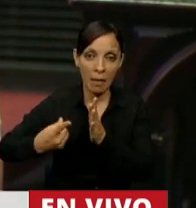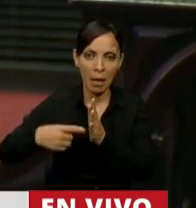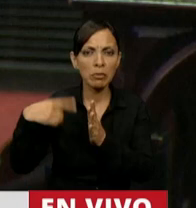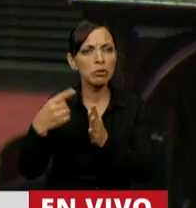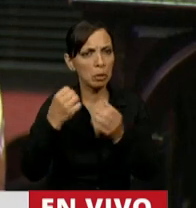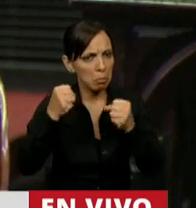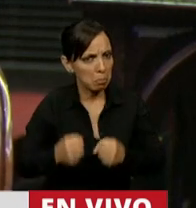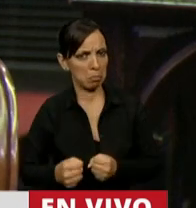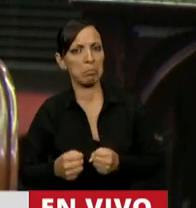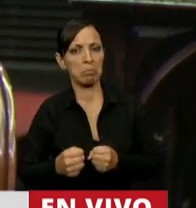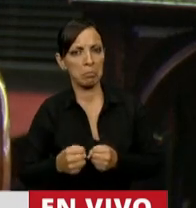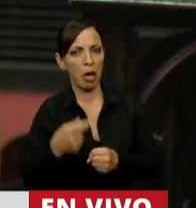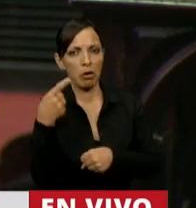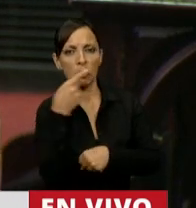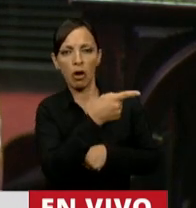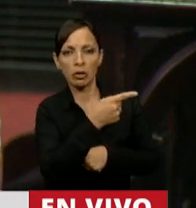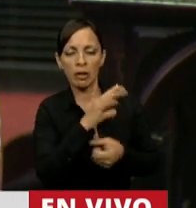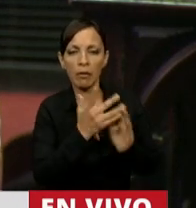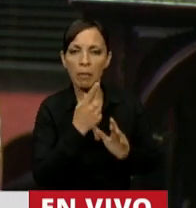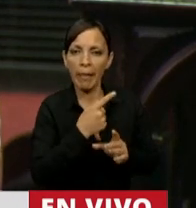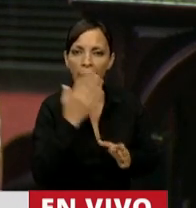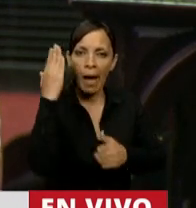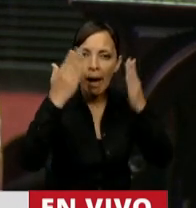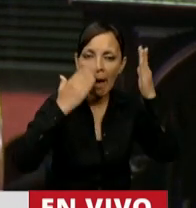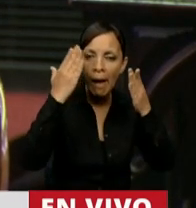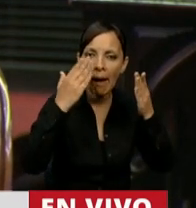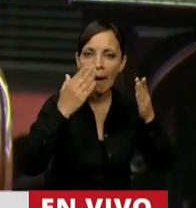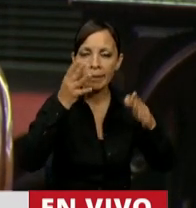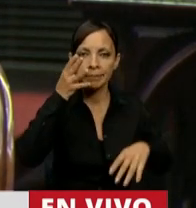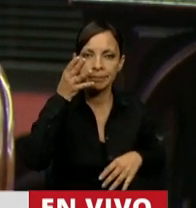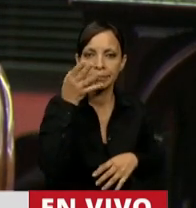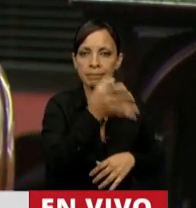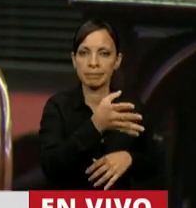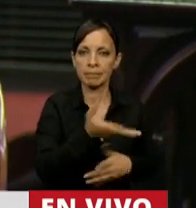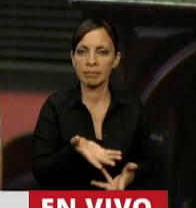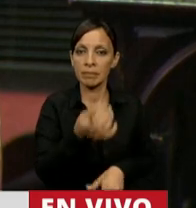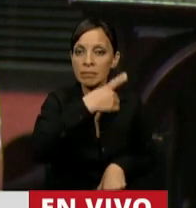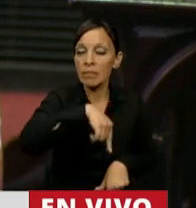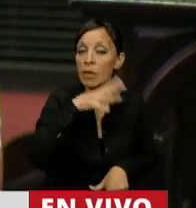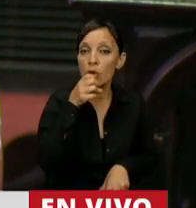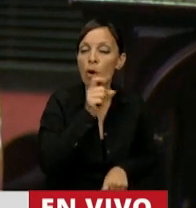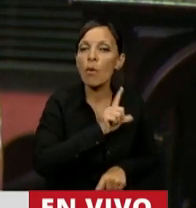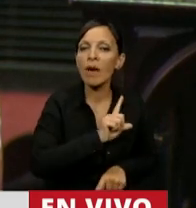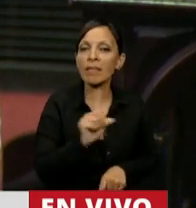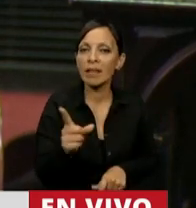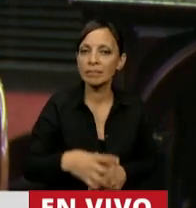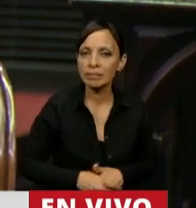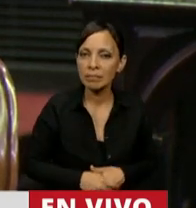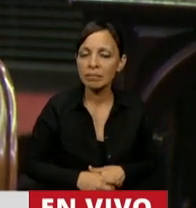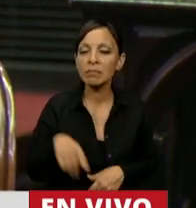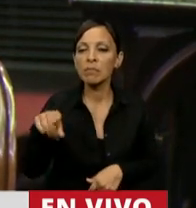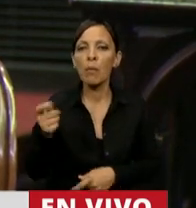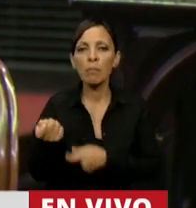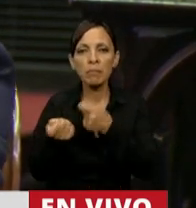frente a las ambiciones desmedidas y no pueden tolerar una gestión